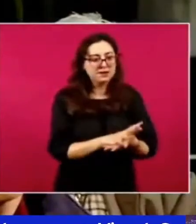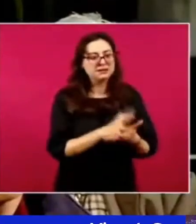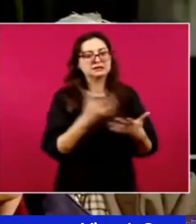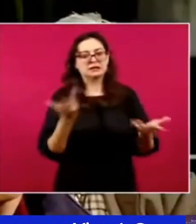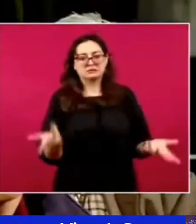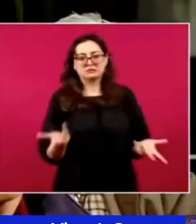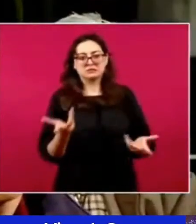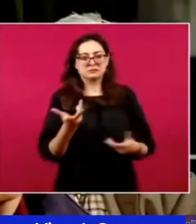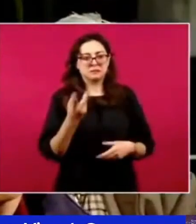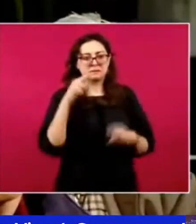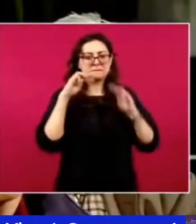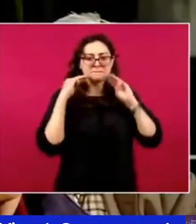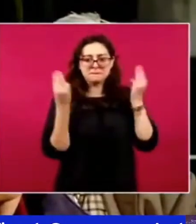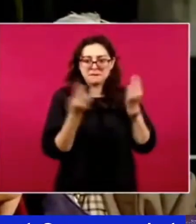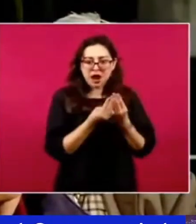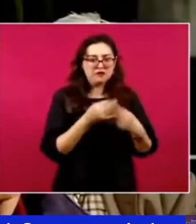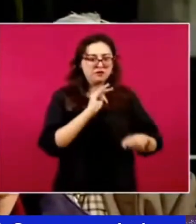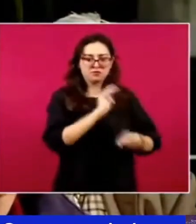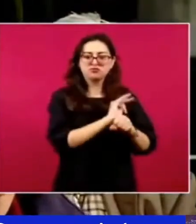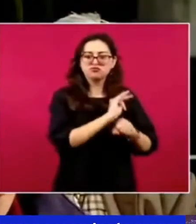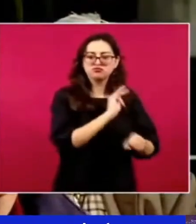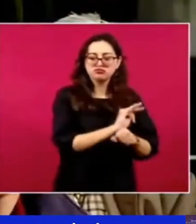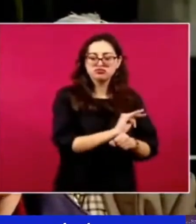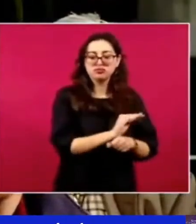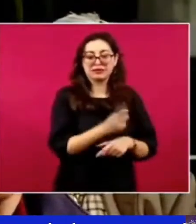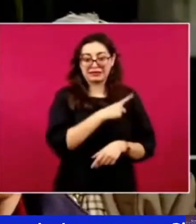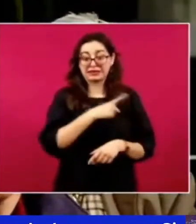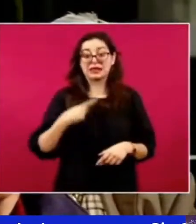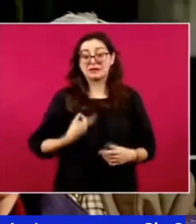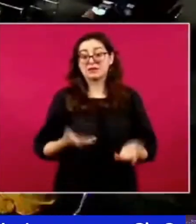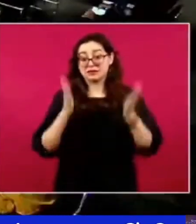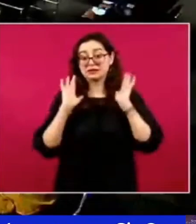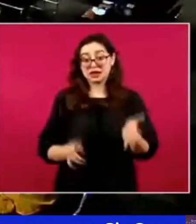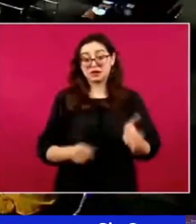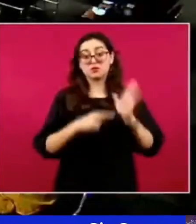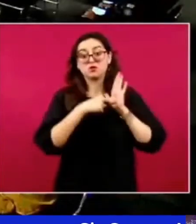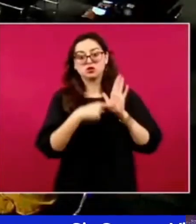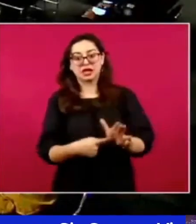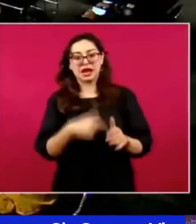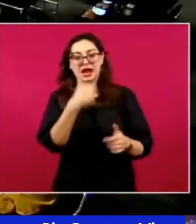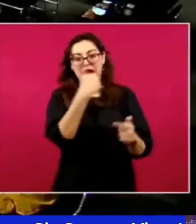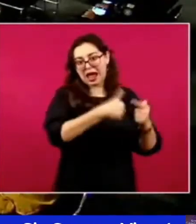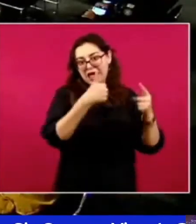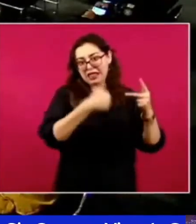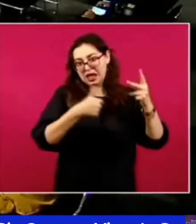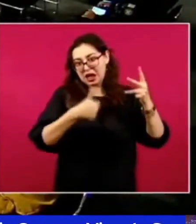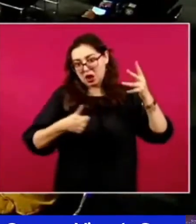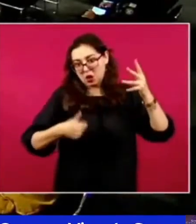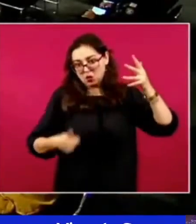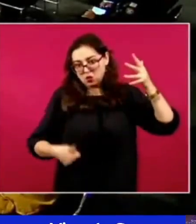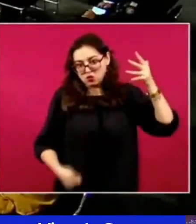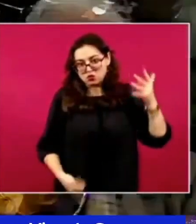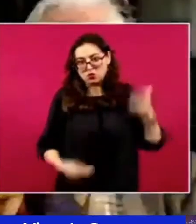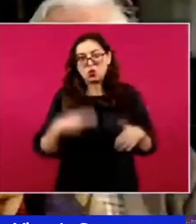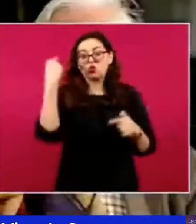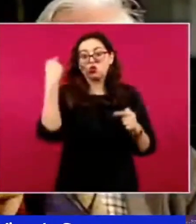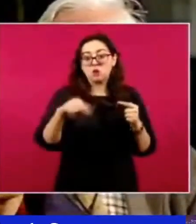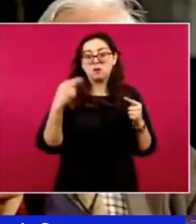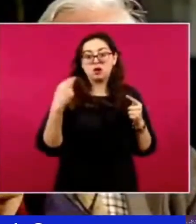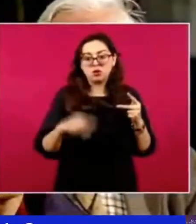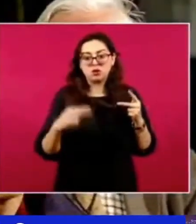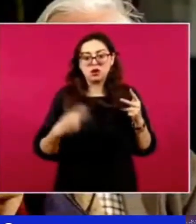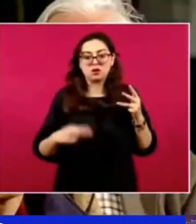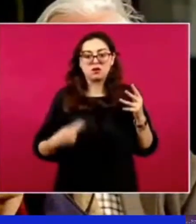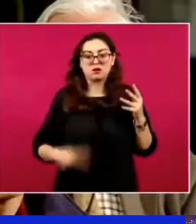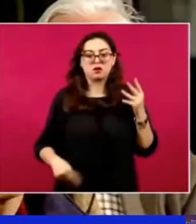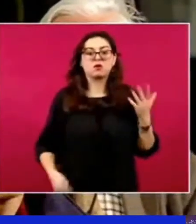liberaciones. Se ha hecho en otros momentos, pero digamos que son caso por caso, pero aquí lo que necesitamos es conocer hasta dónde